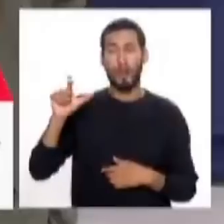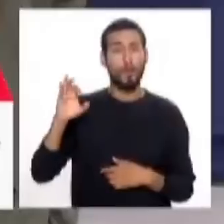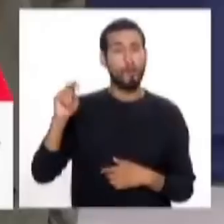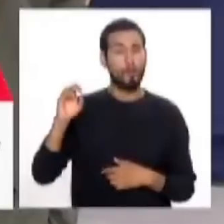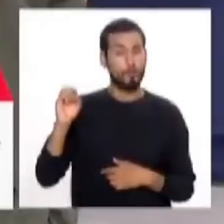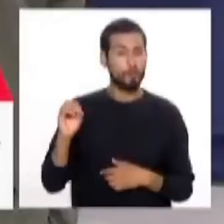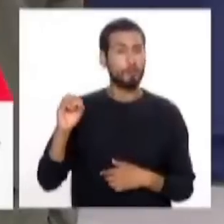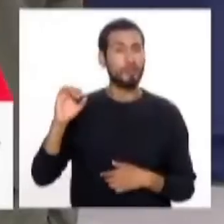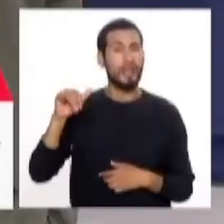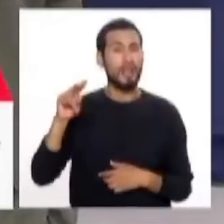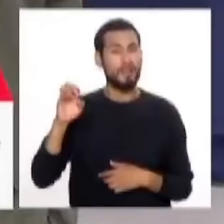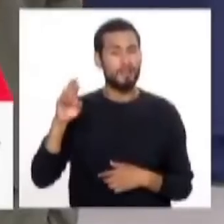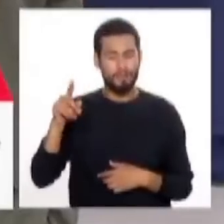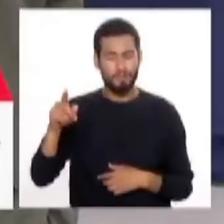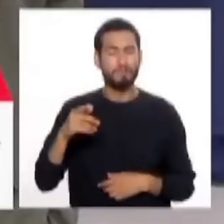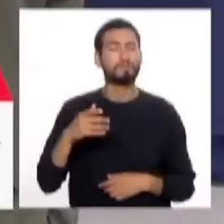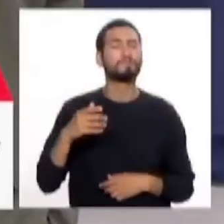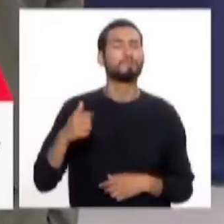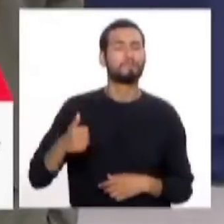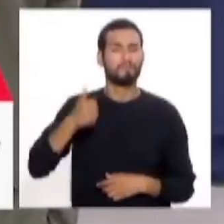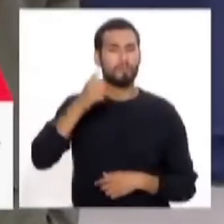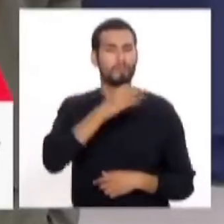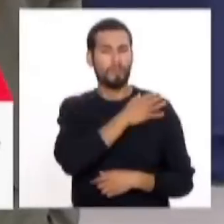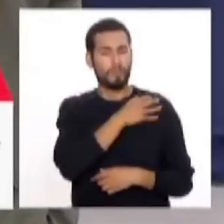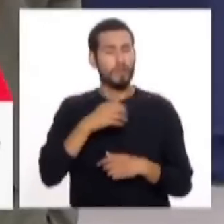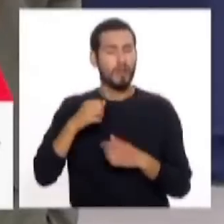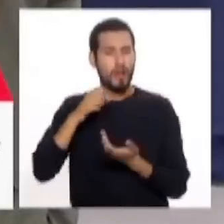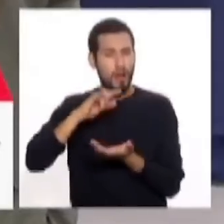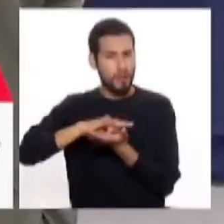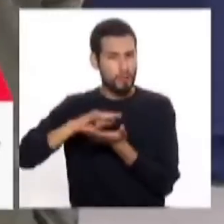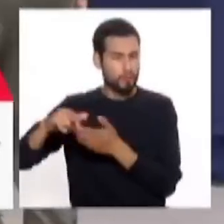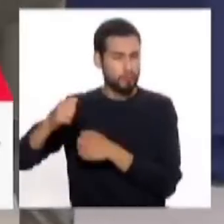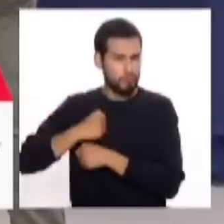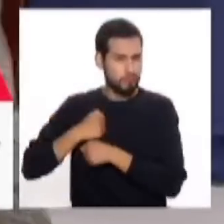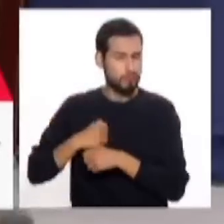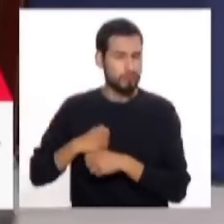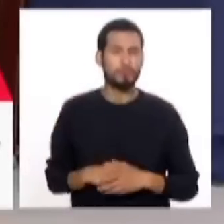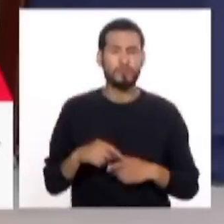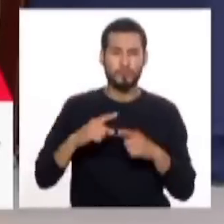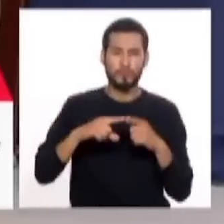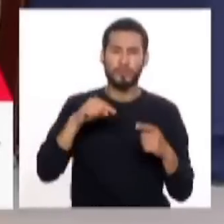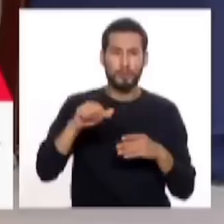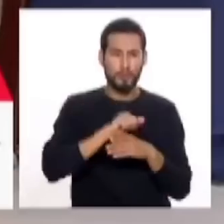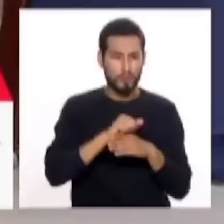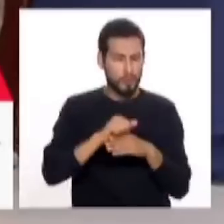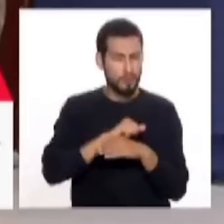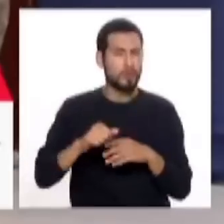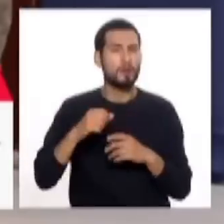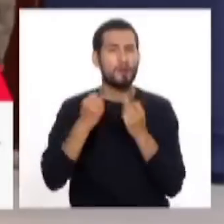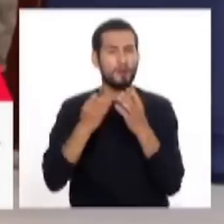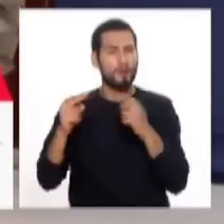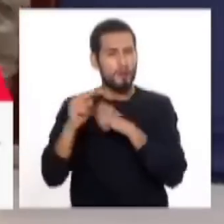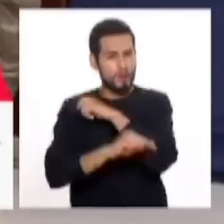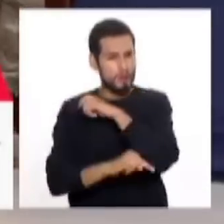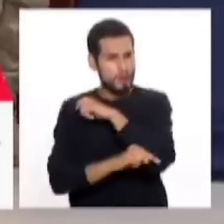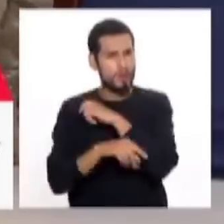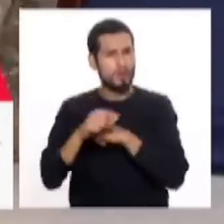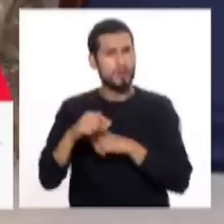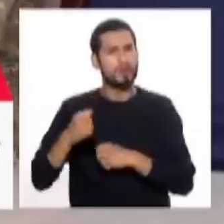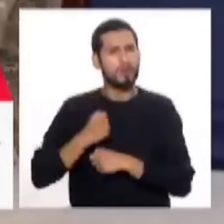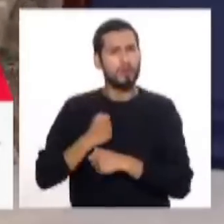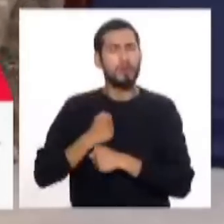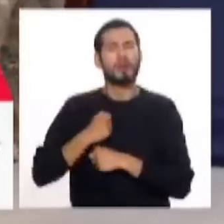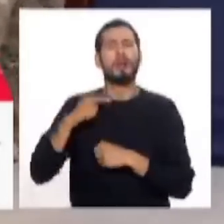Artadi Saletti, durante la inauguración de los ejercicios multinacional del Sistema de Cooperación de las